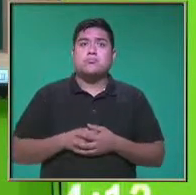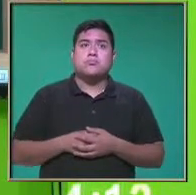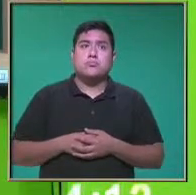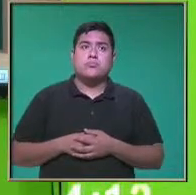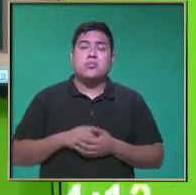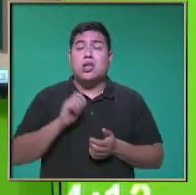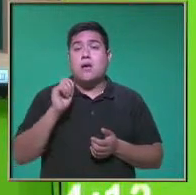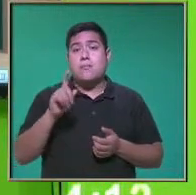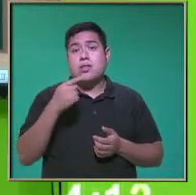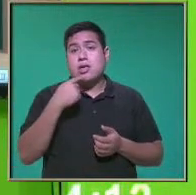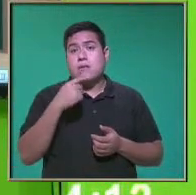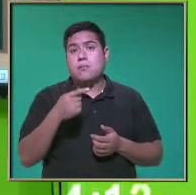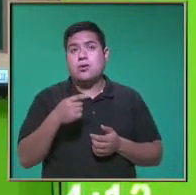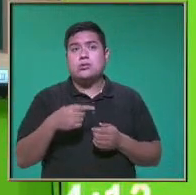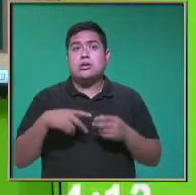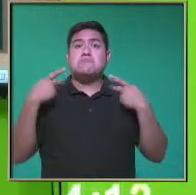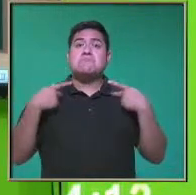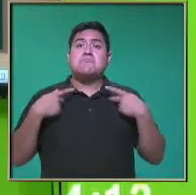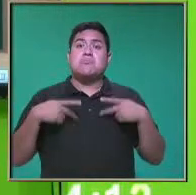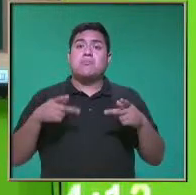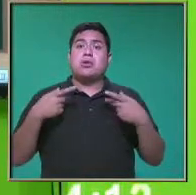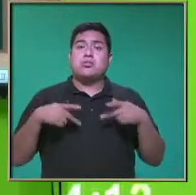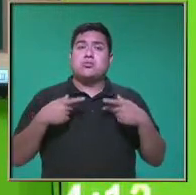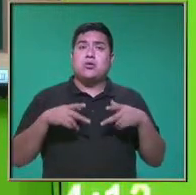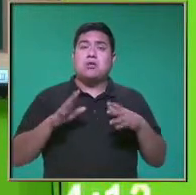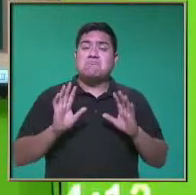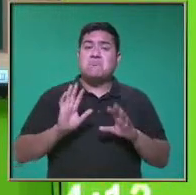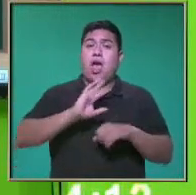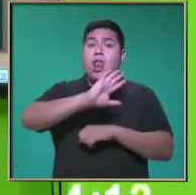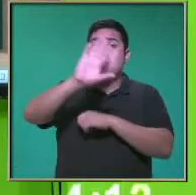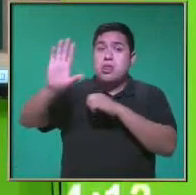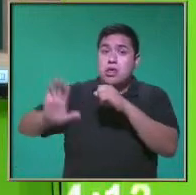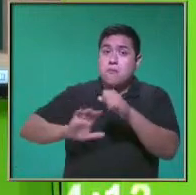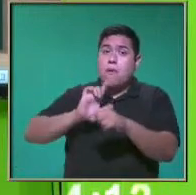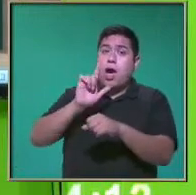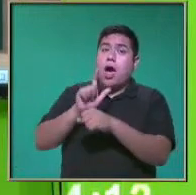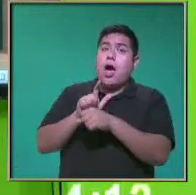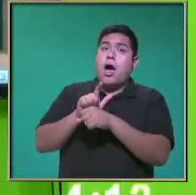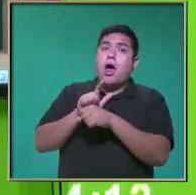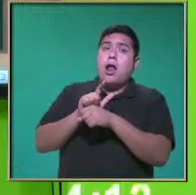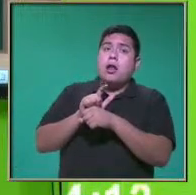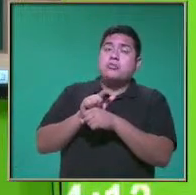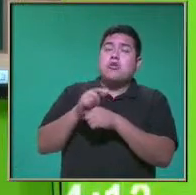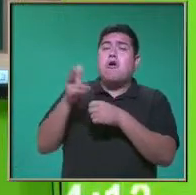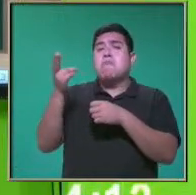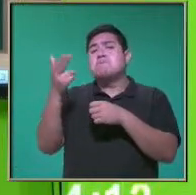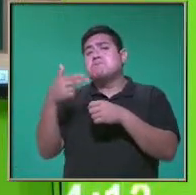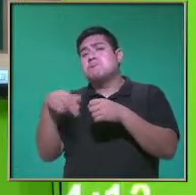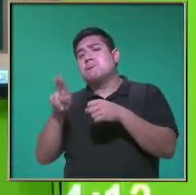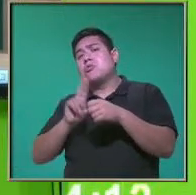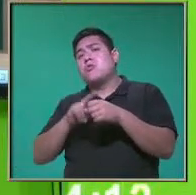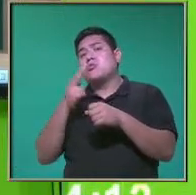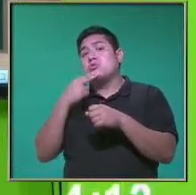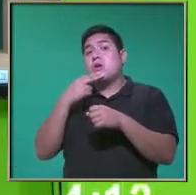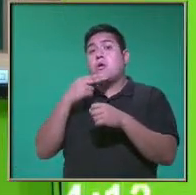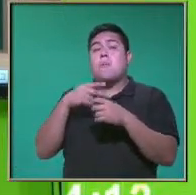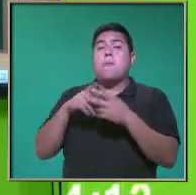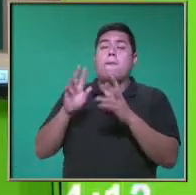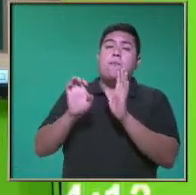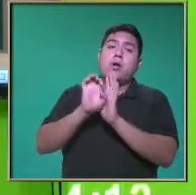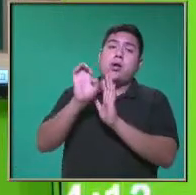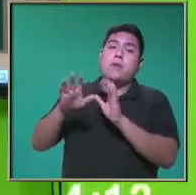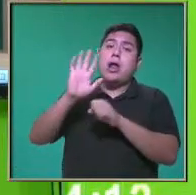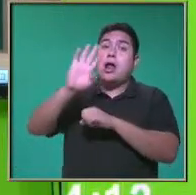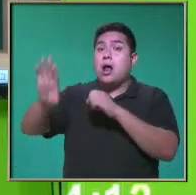habíamos mencionado que la mayoría de sus personajes pueden ser animales o pueden ser personajes de la naturaleza con poderes humanos, por